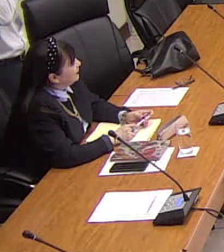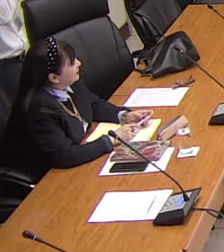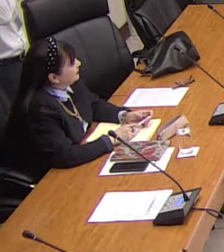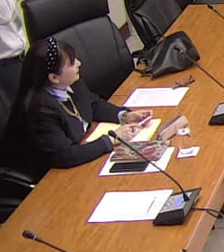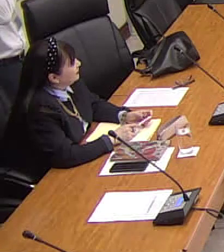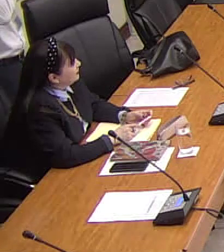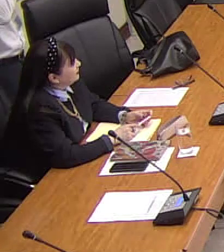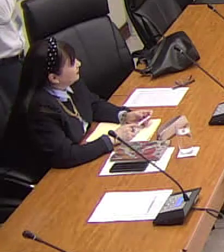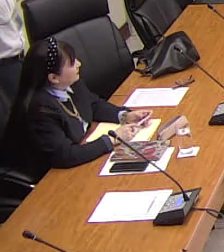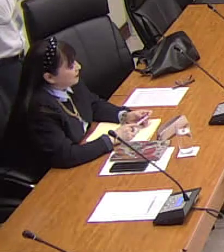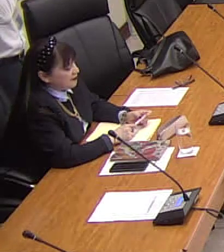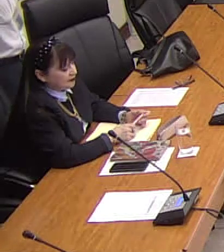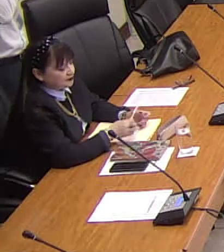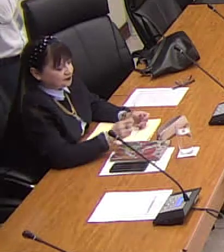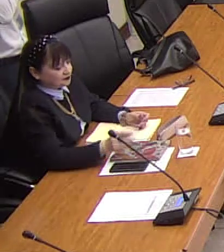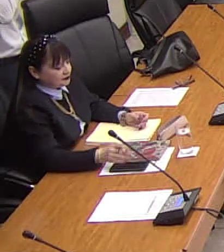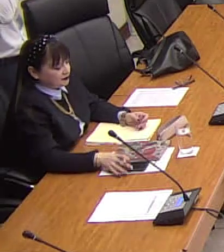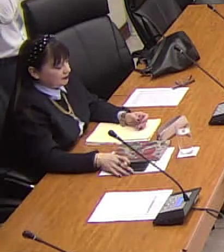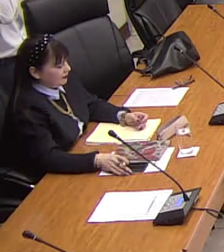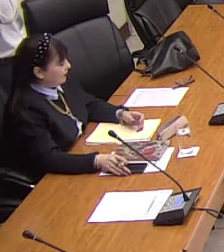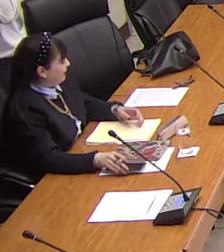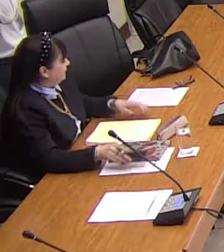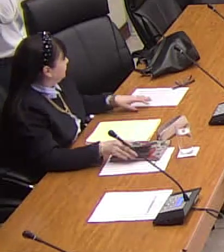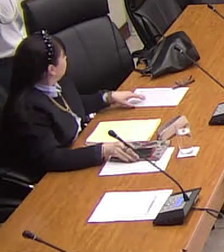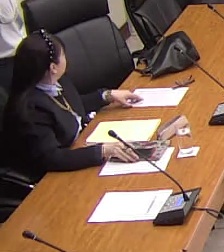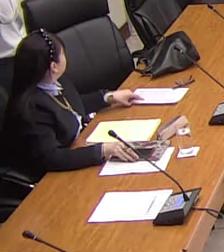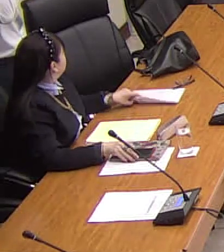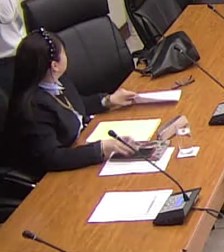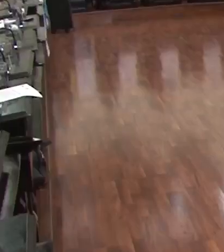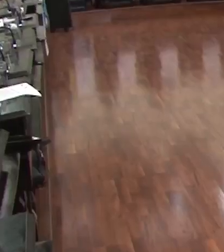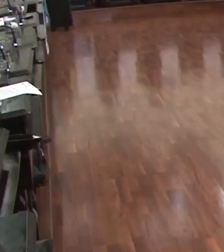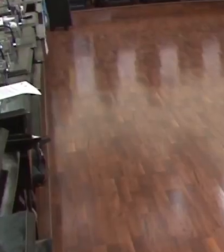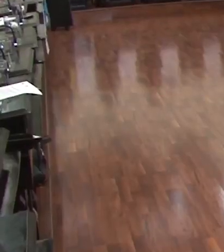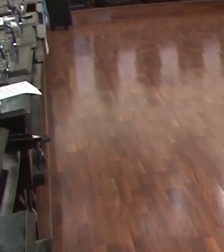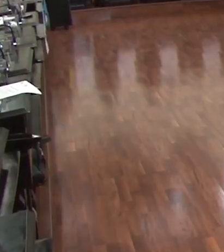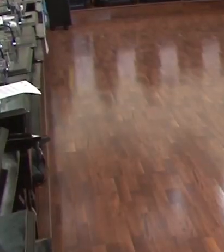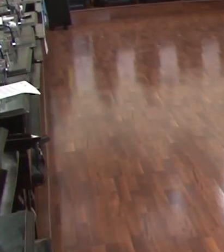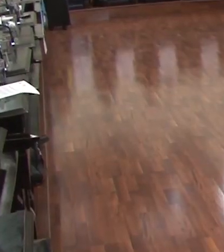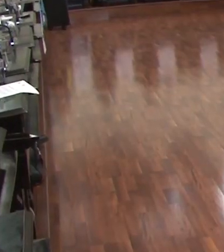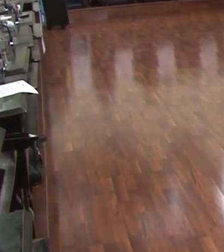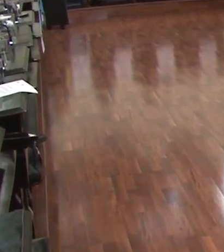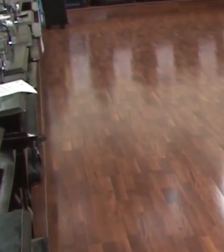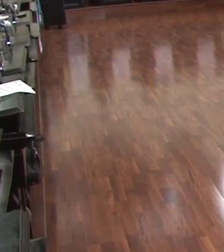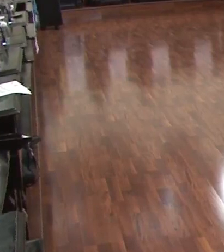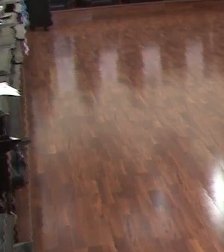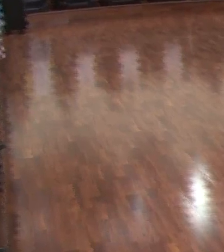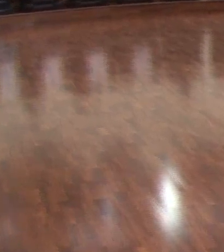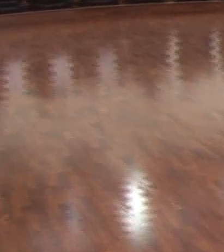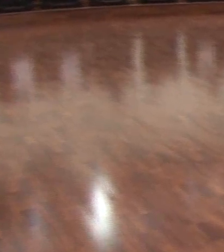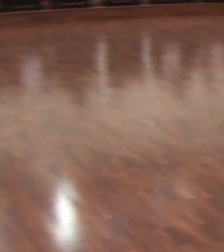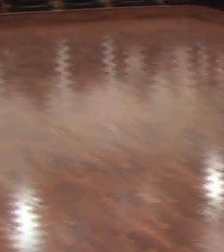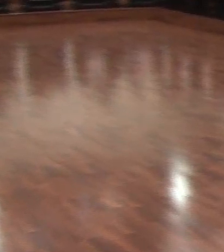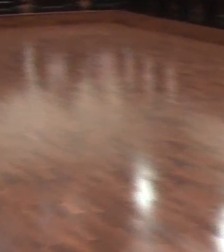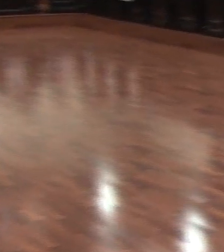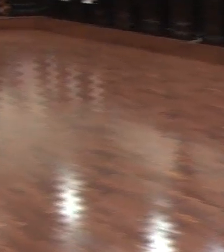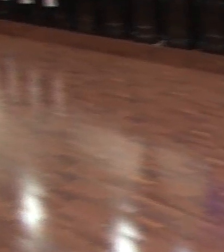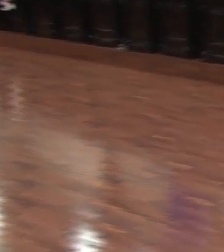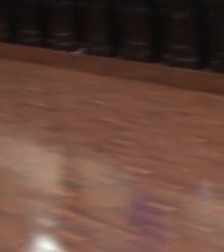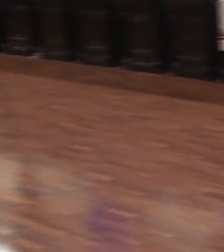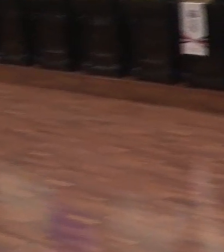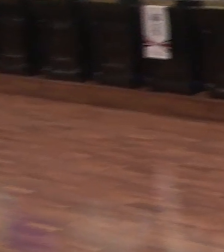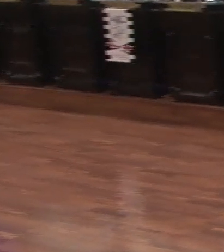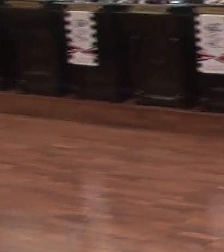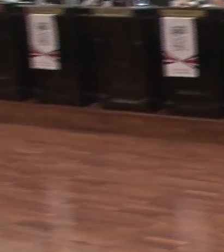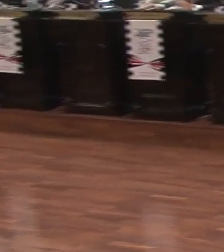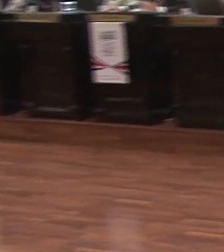para aquellos funcionarios o entrenadores que cometan acoso sexual a los deportistas. Según datos del ICODER, 7 de cada 20 deportistas ha vivido